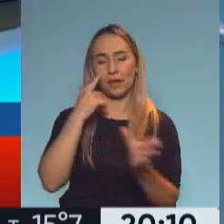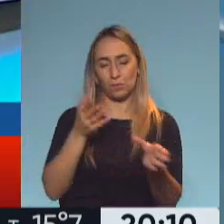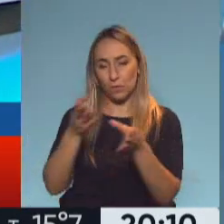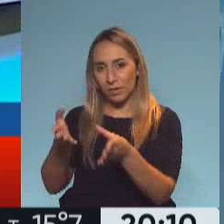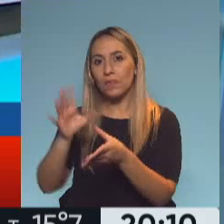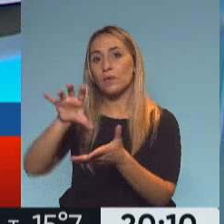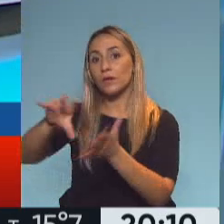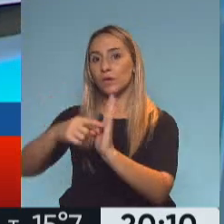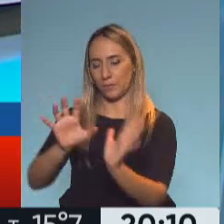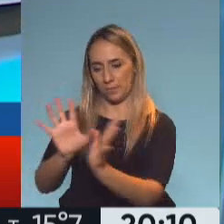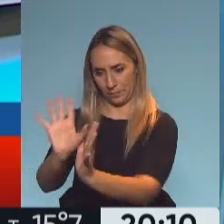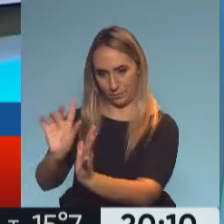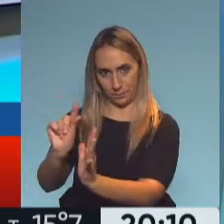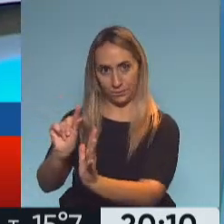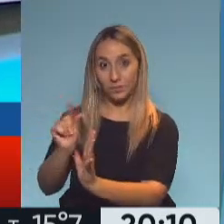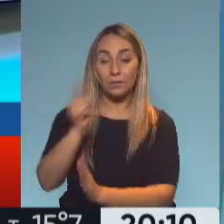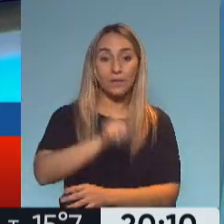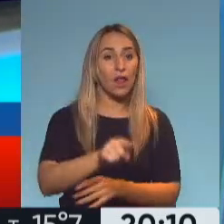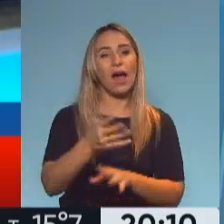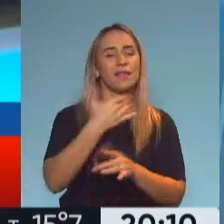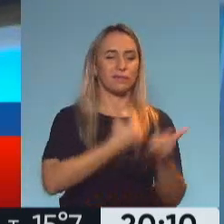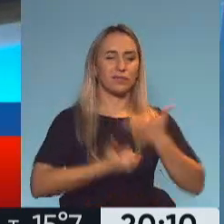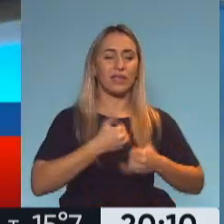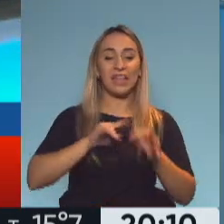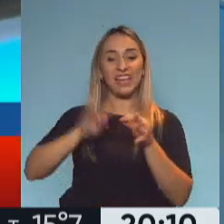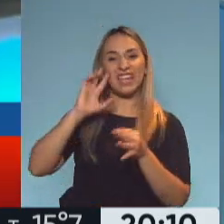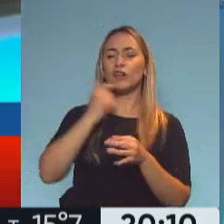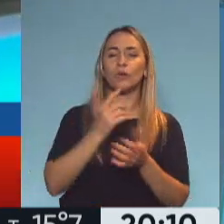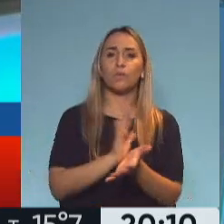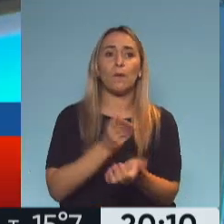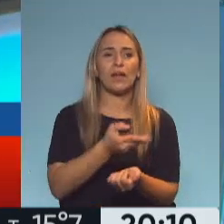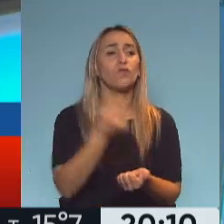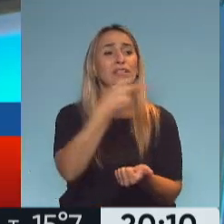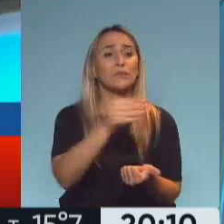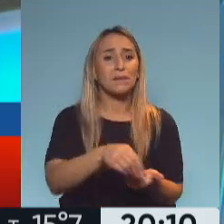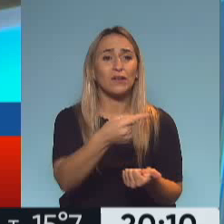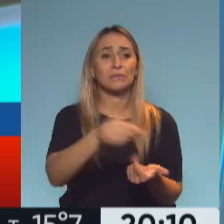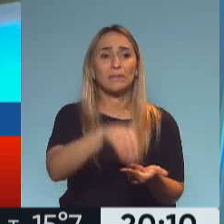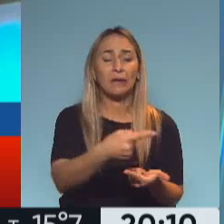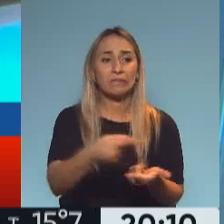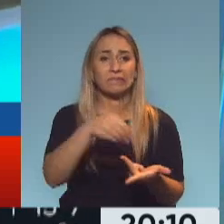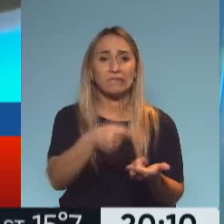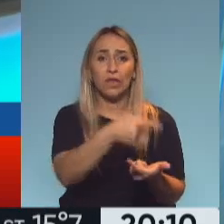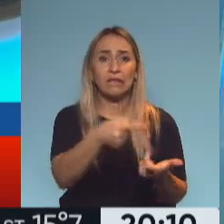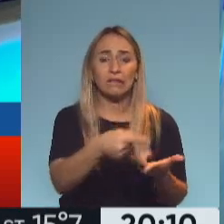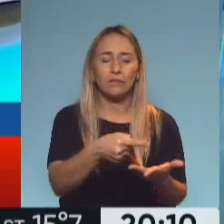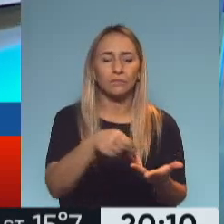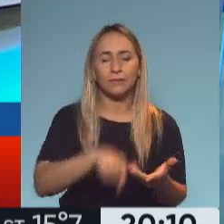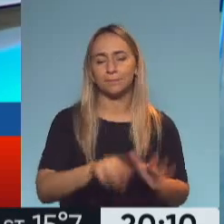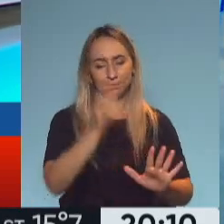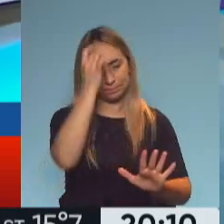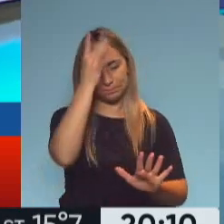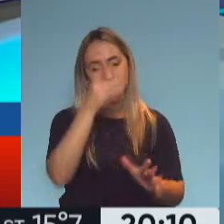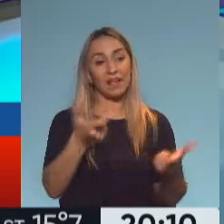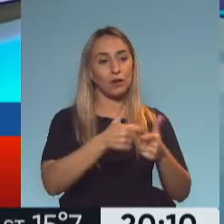dijo literalmente que Quirós venía diciendo que, bueno, una semana más, deme una semana, deme 2 semanas, hoy dijo deme hasta el miércoles. En la reunión dijo deme hasta el